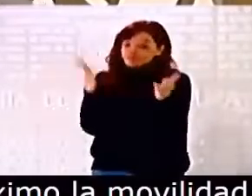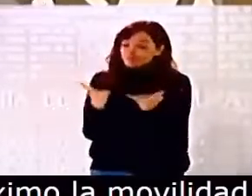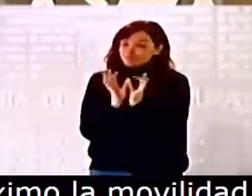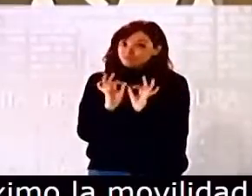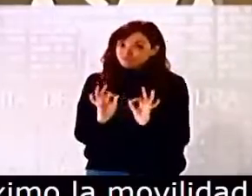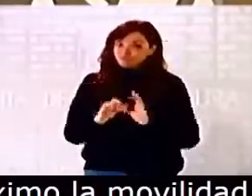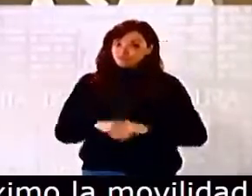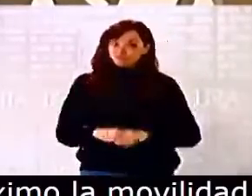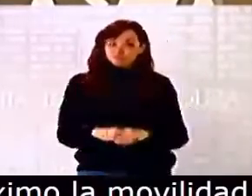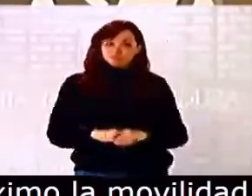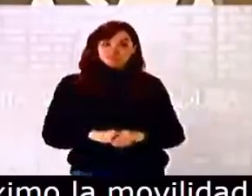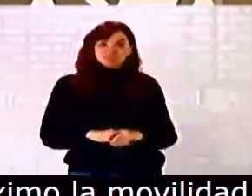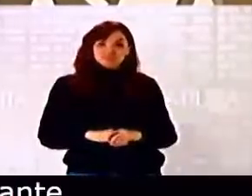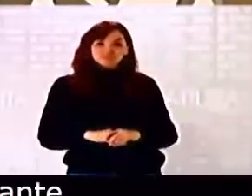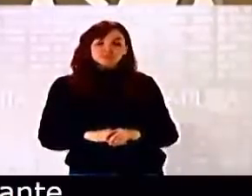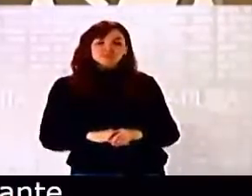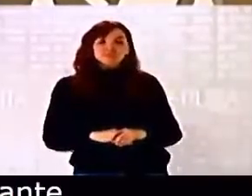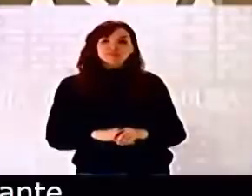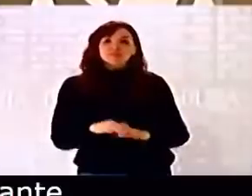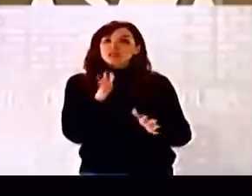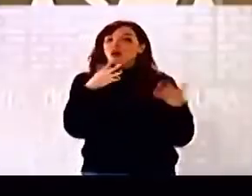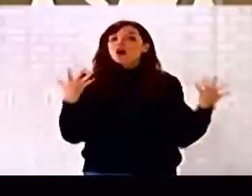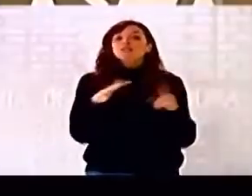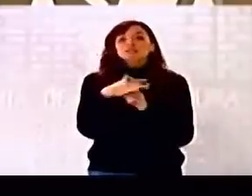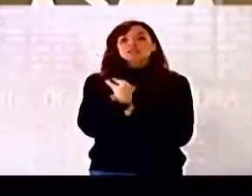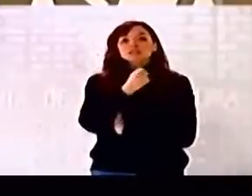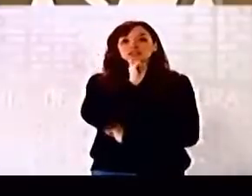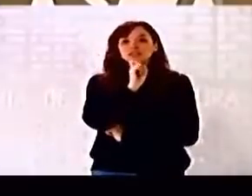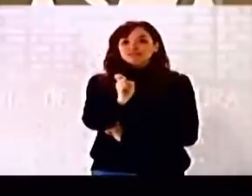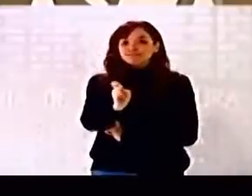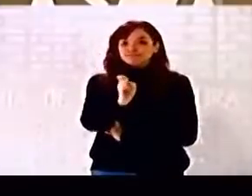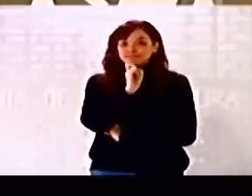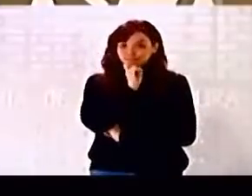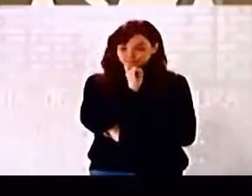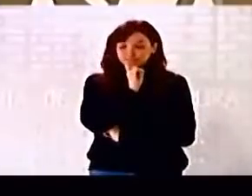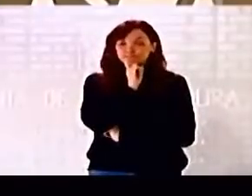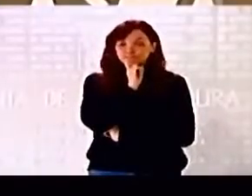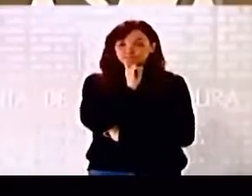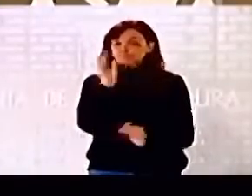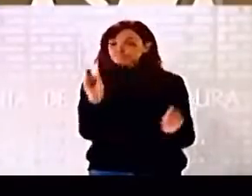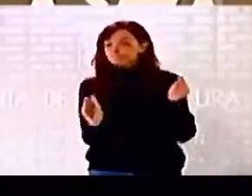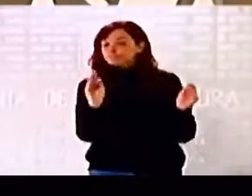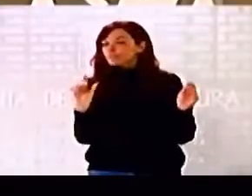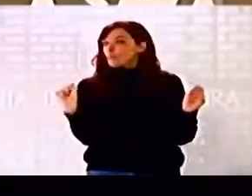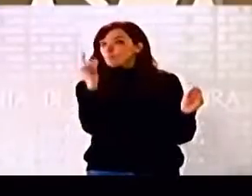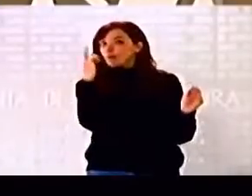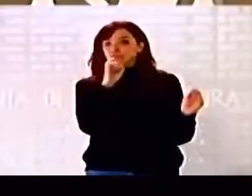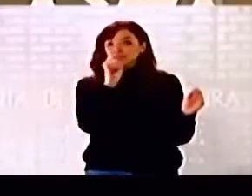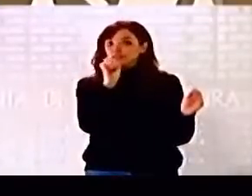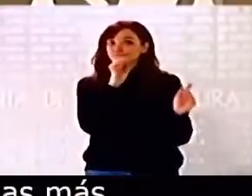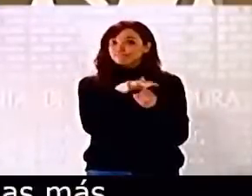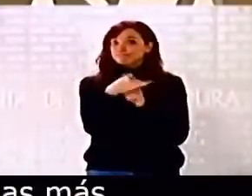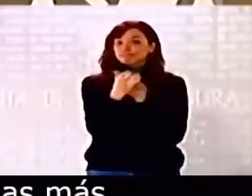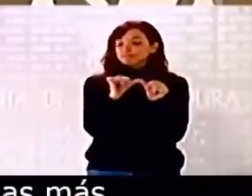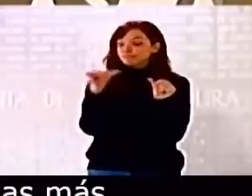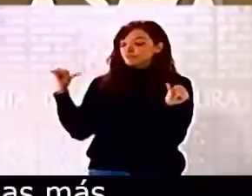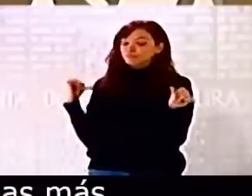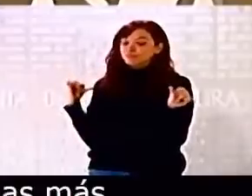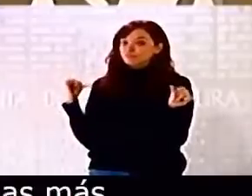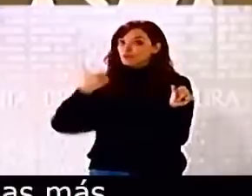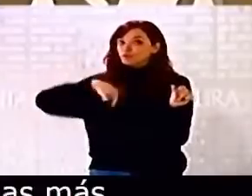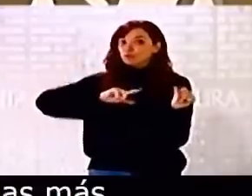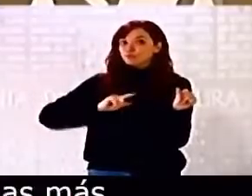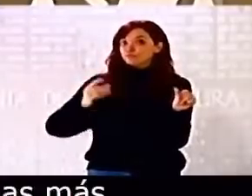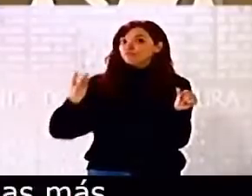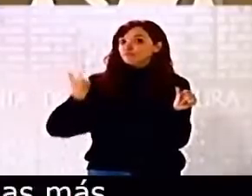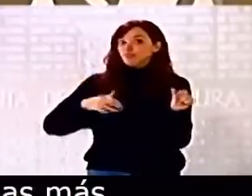epidemiológicamente. Estamos en una situación muy complicada, quizás de las más complicadas por las que hemos atravesado a lo